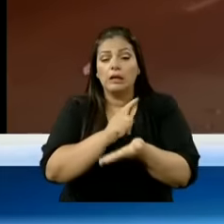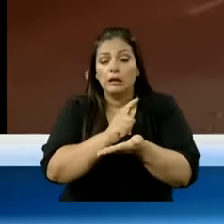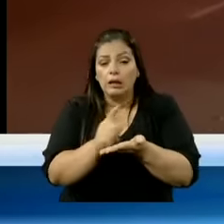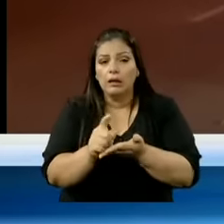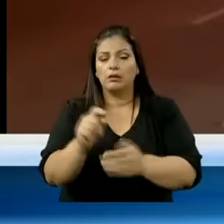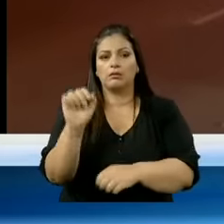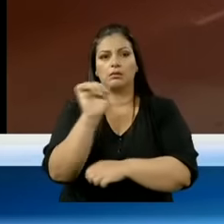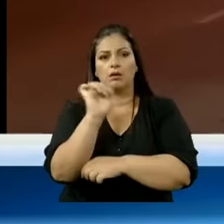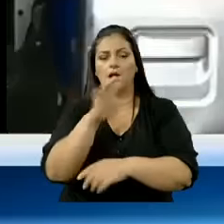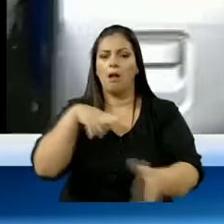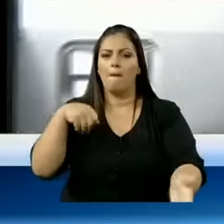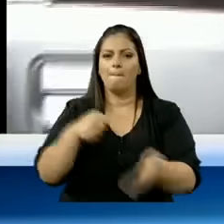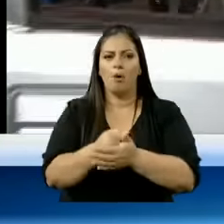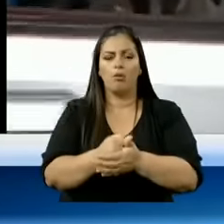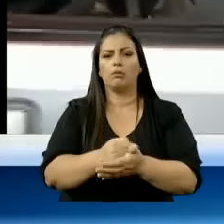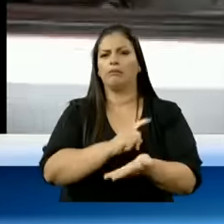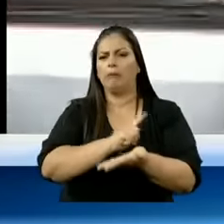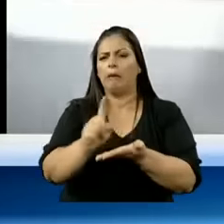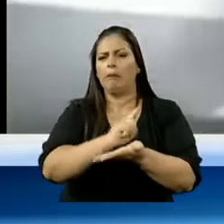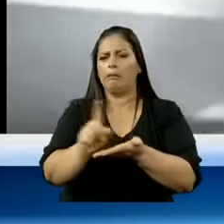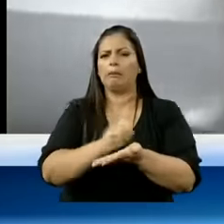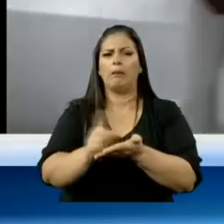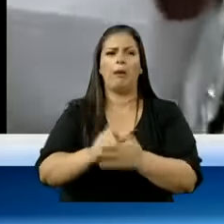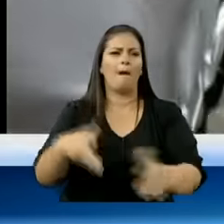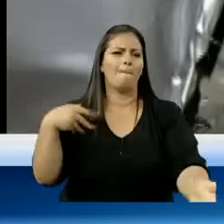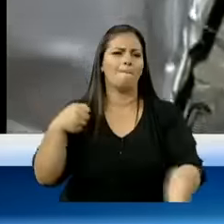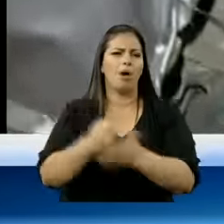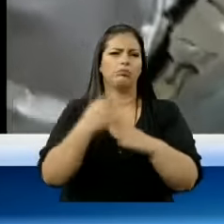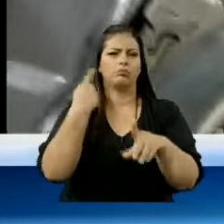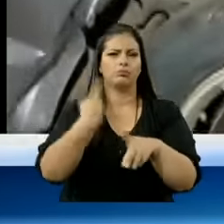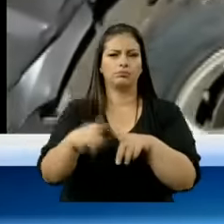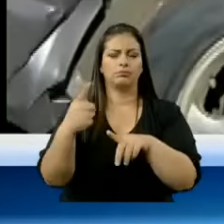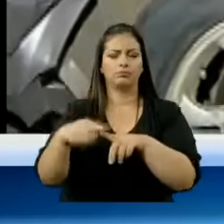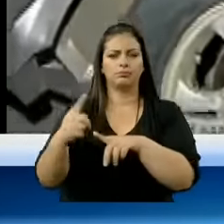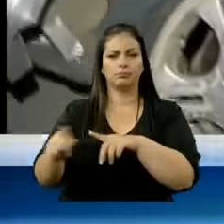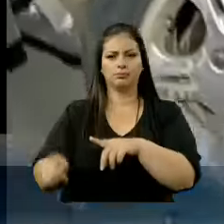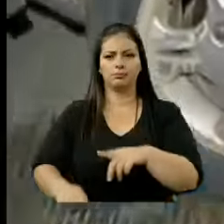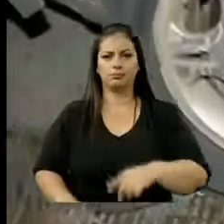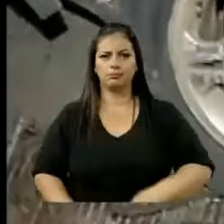tránsito a la semana. Informó Jorge Salazar.